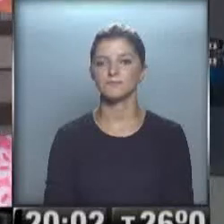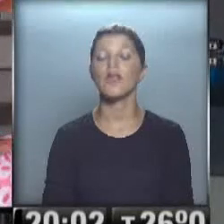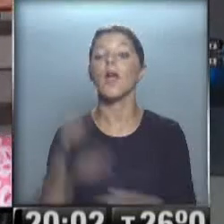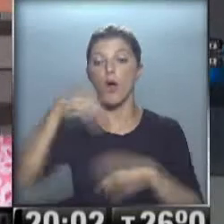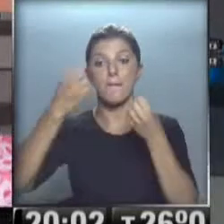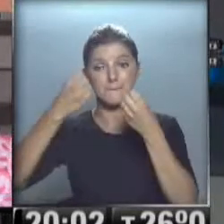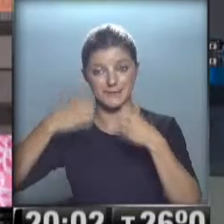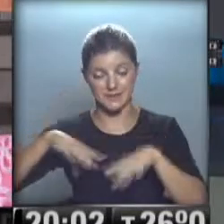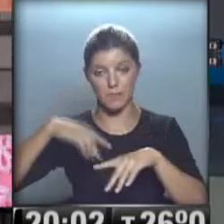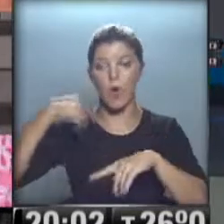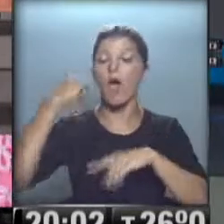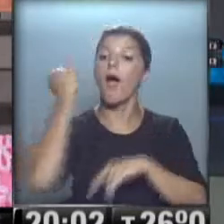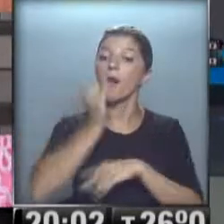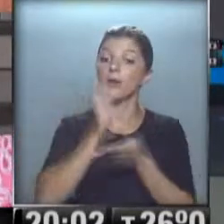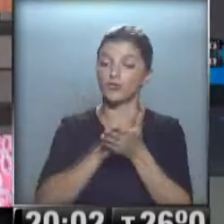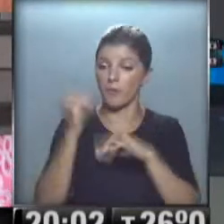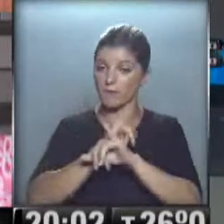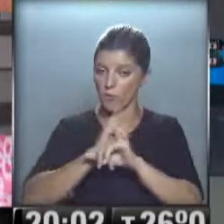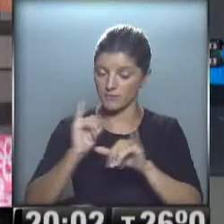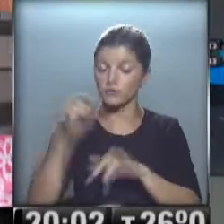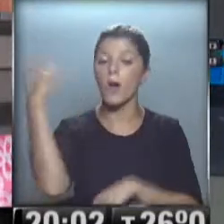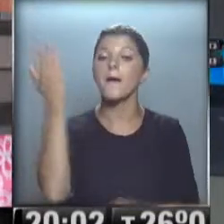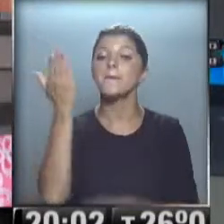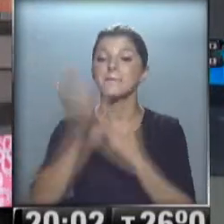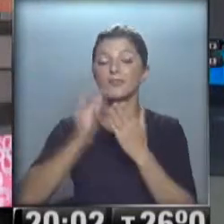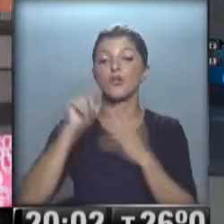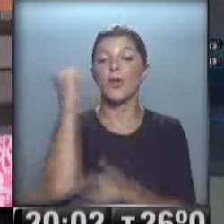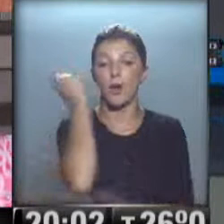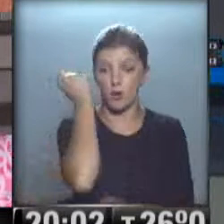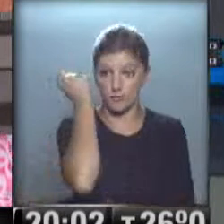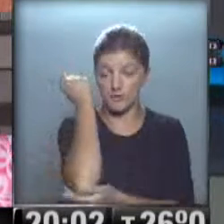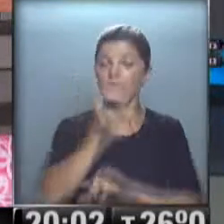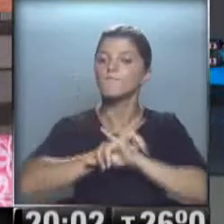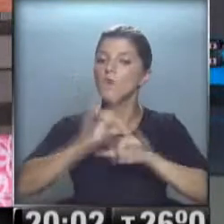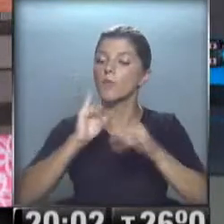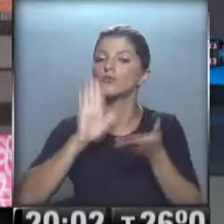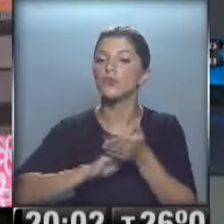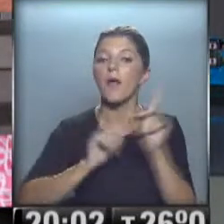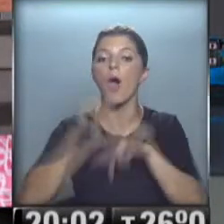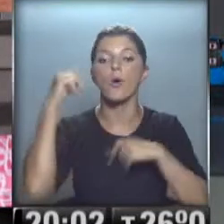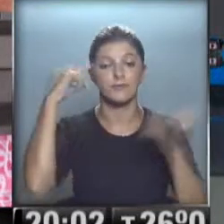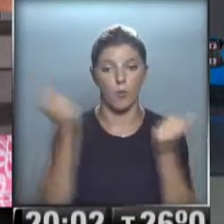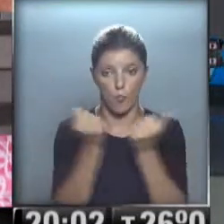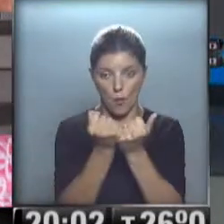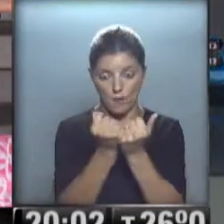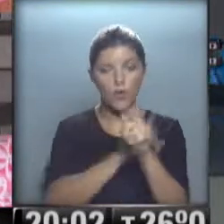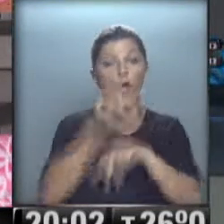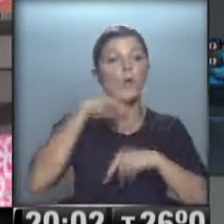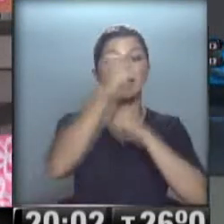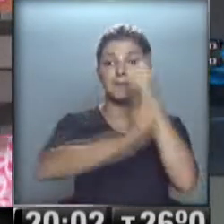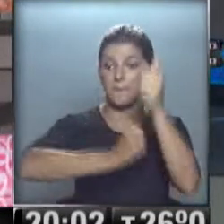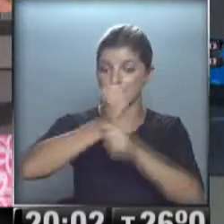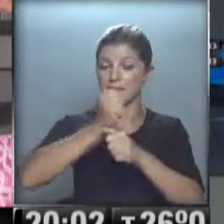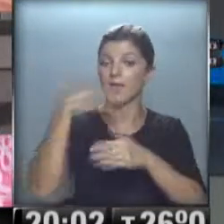Comenzamos ya mismo con el desarrollo de las noticias. El ministro de Economía, Axel Kicillof, informó sobre acuerdos logrados con empresas productoras